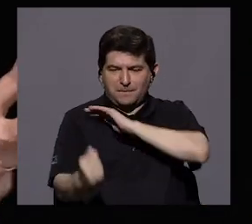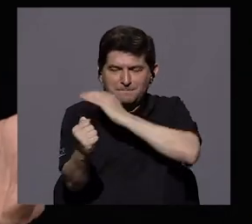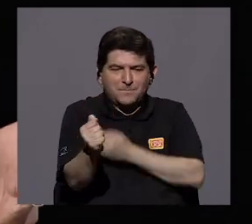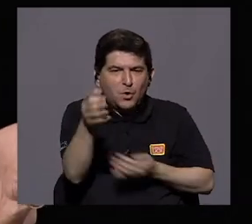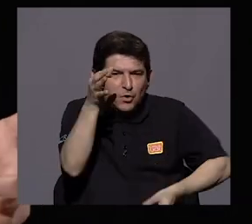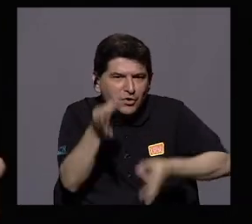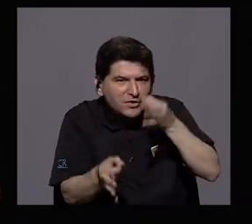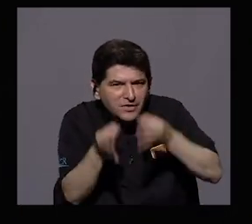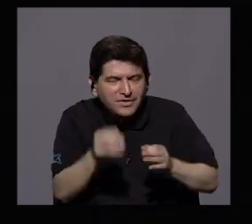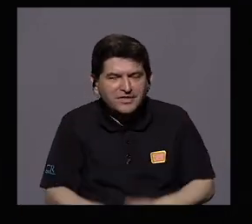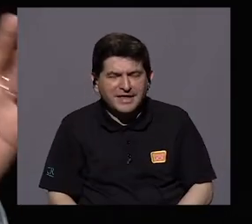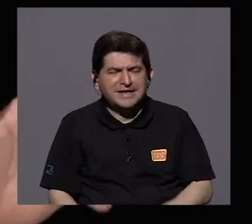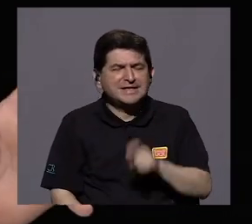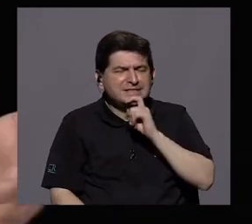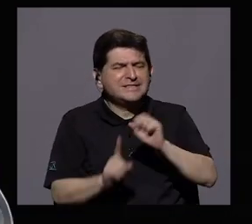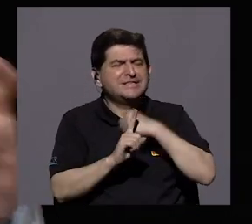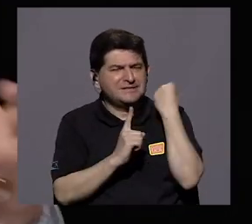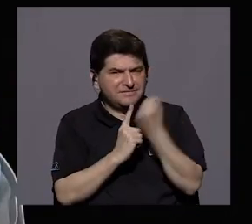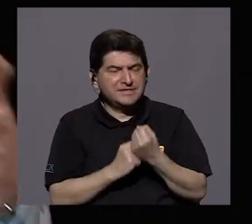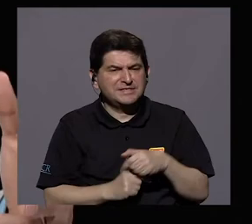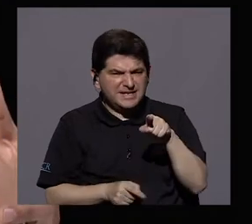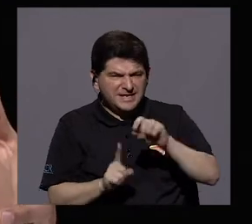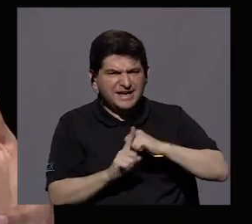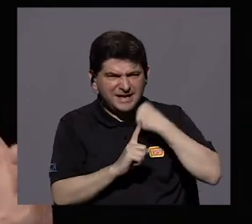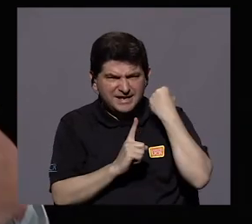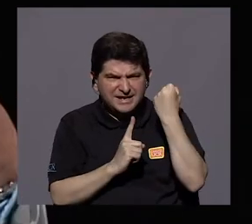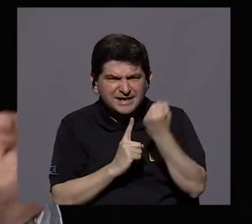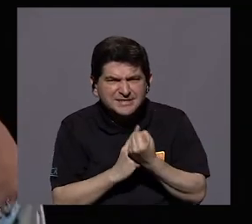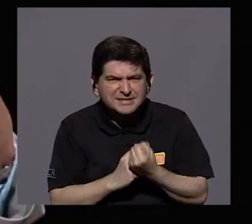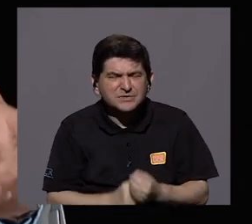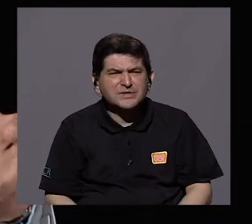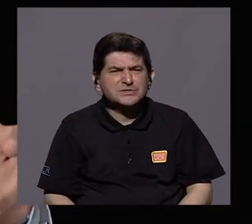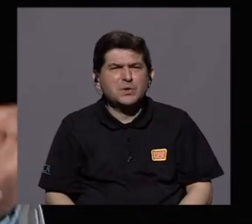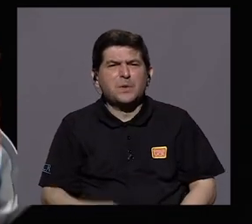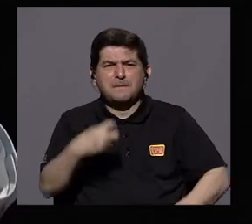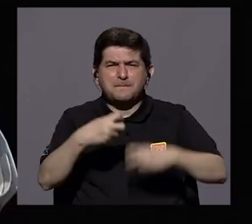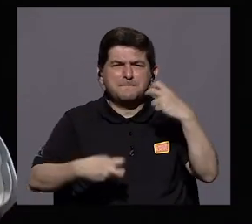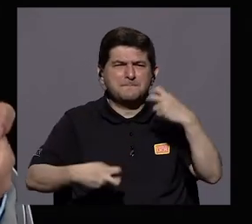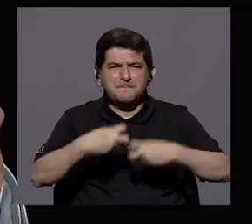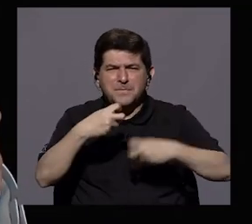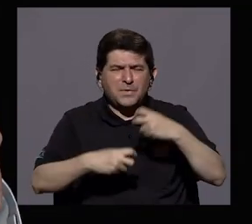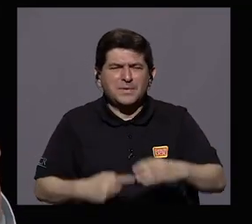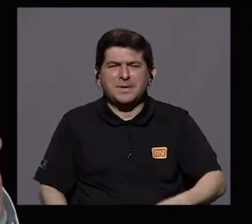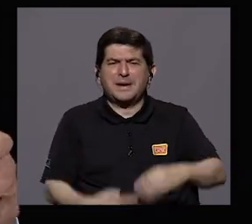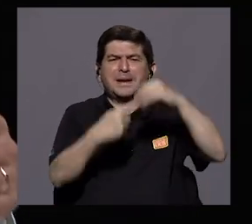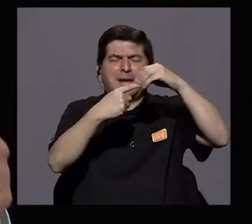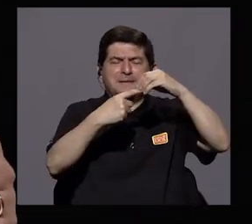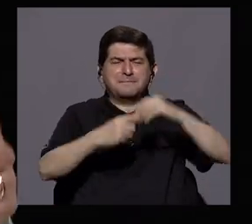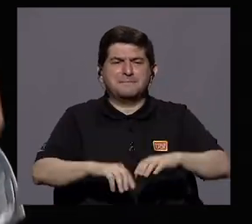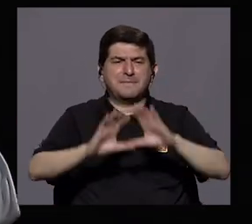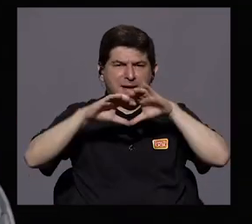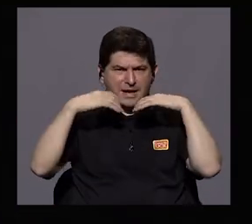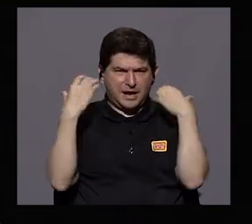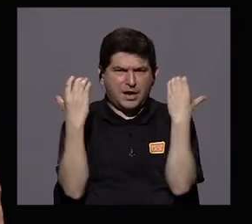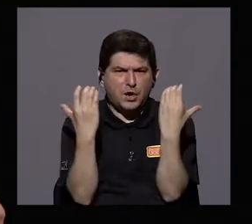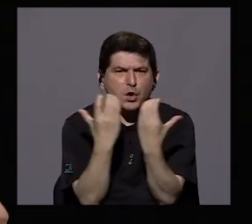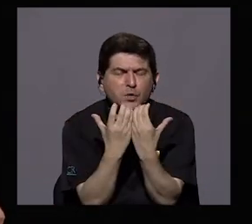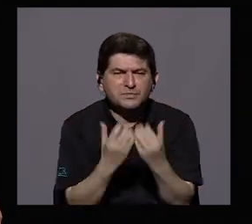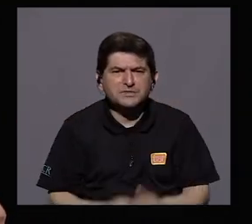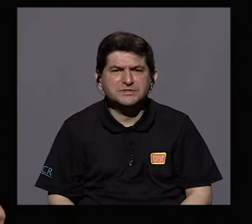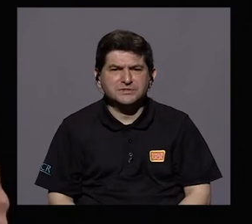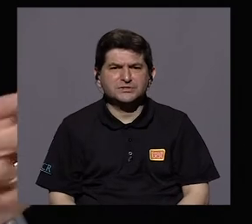momento crítico. En el marco de ese momento que están viviendo, ¿cuál es el mayor desafío que está enfrentando la Comisión desde esa